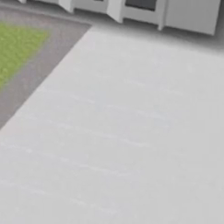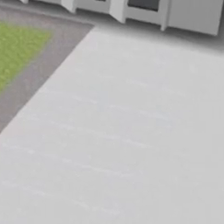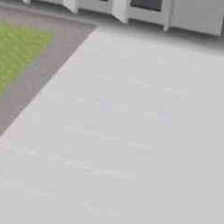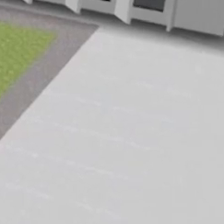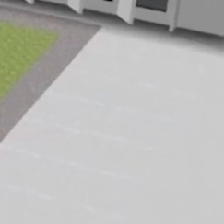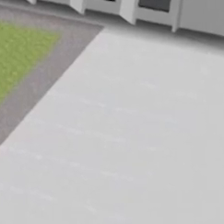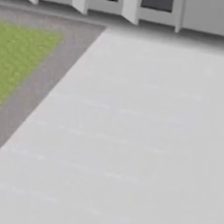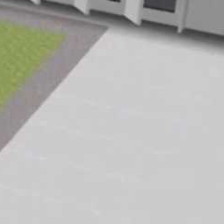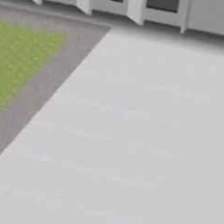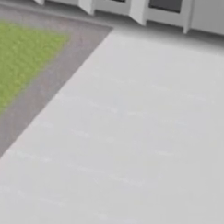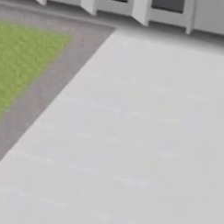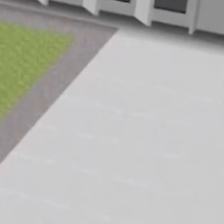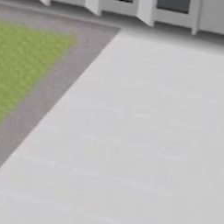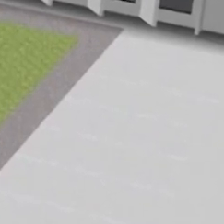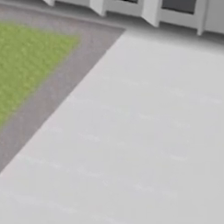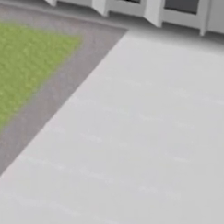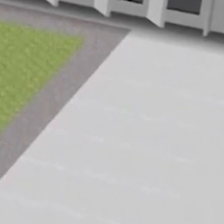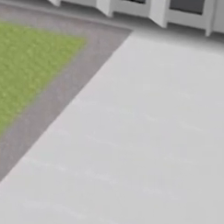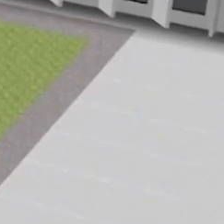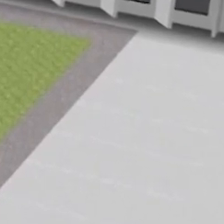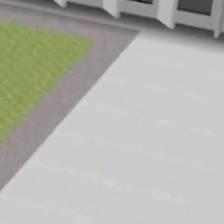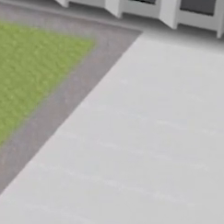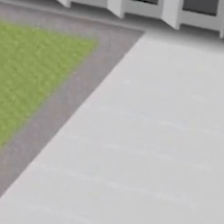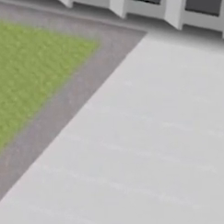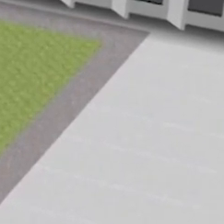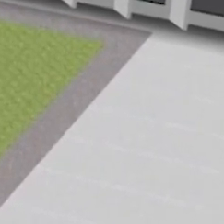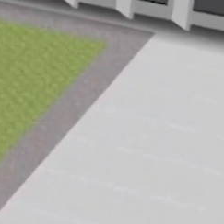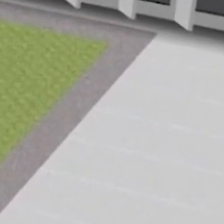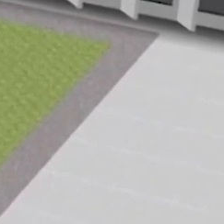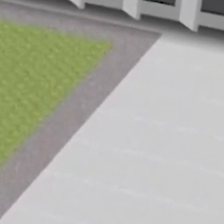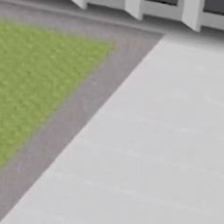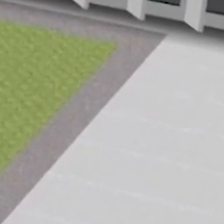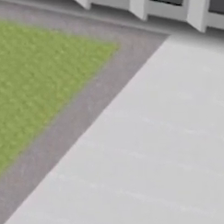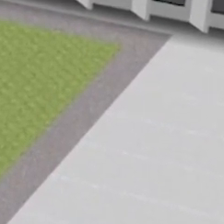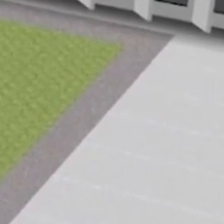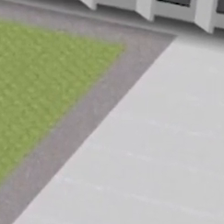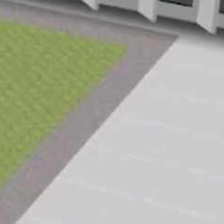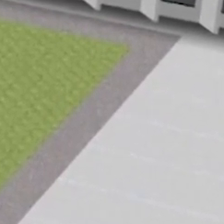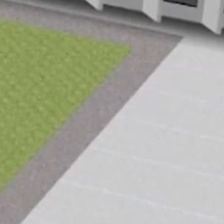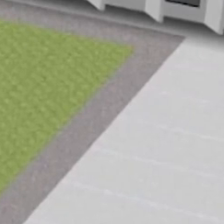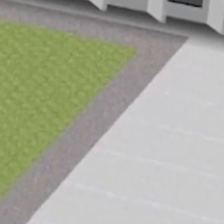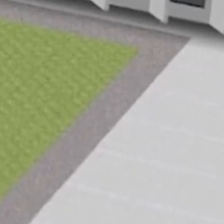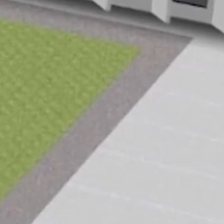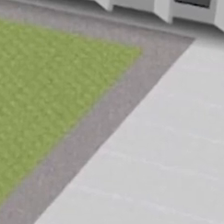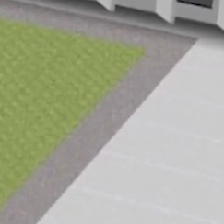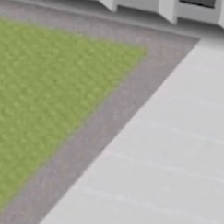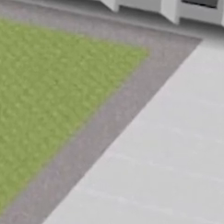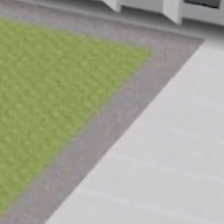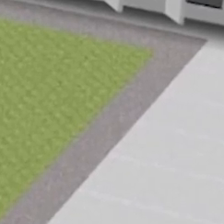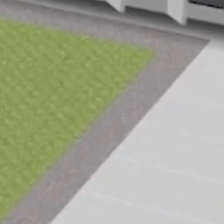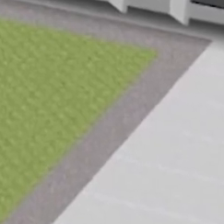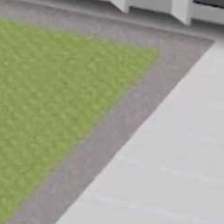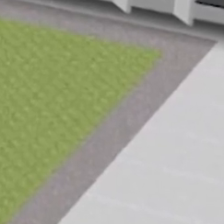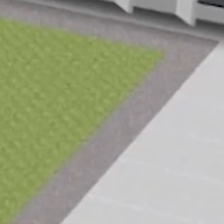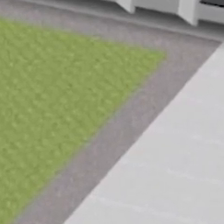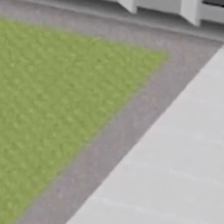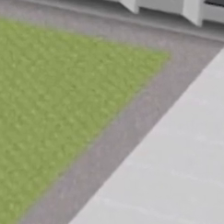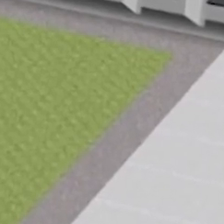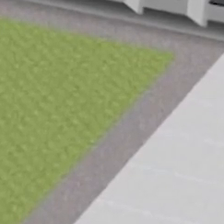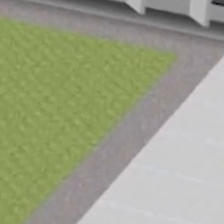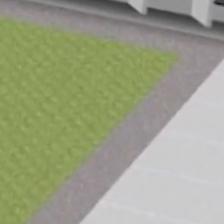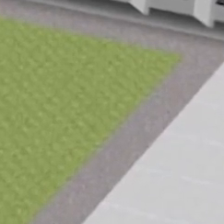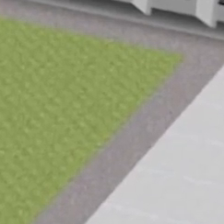siguiente año, pero ya está financiado. Tras la noticia, el presidente Chávez espera la aprobación del presupuesto en la